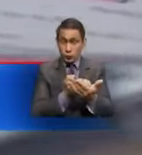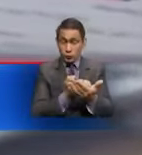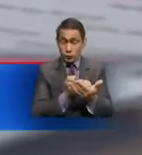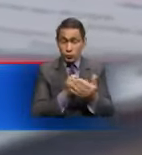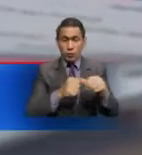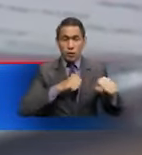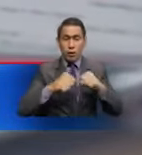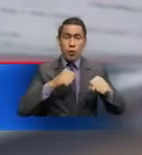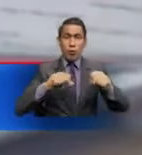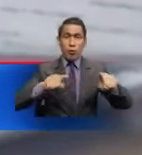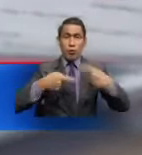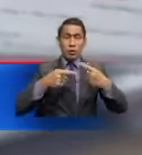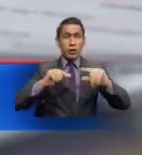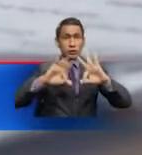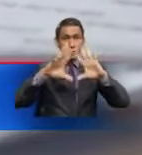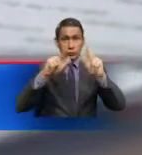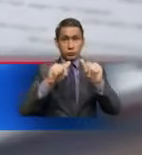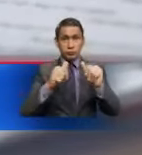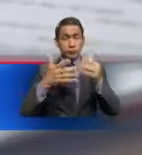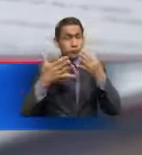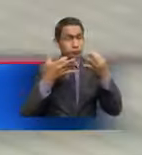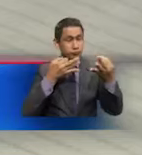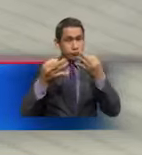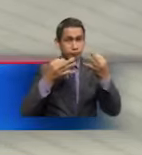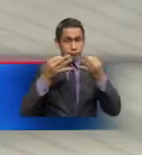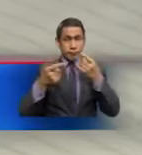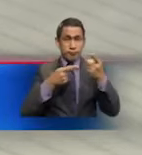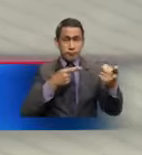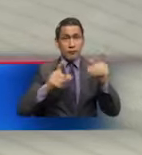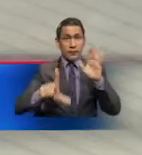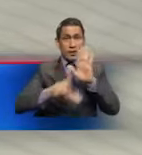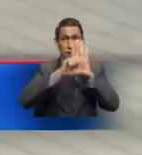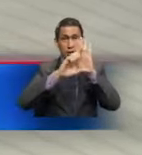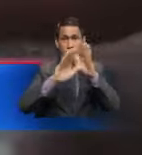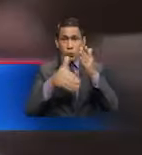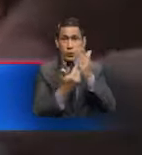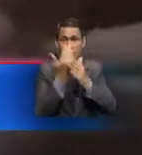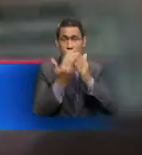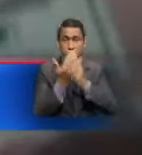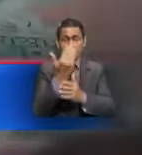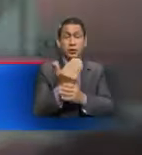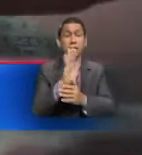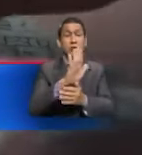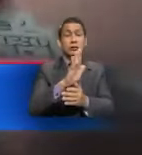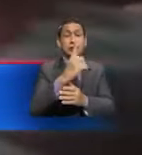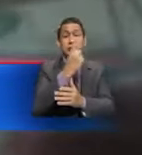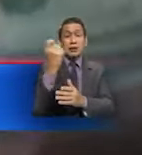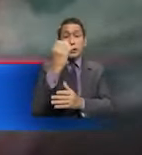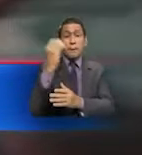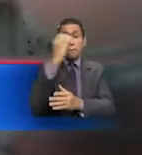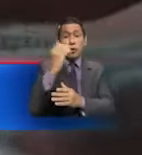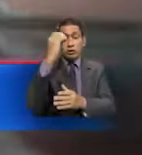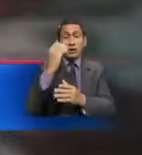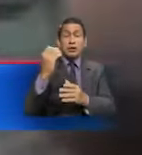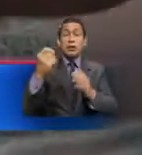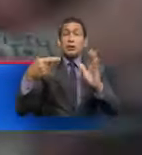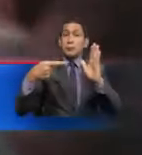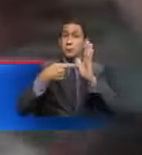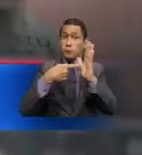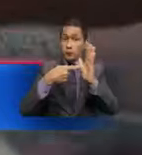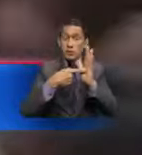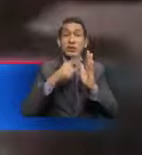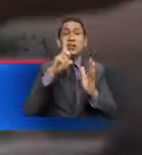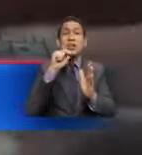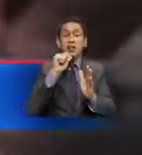Corrupción, ejecutó la disposición transitoria segunda, que dispone la remisión del 100% de intereses, costos y gastos